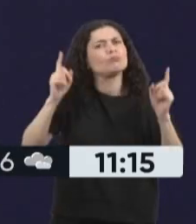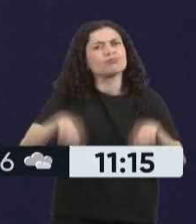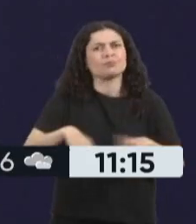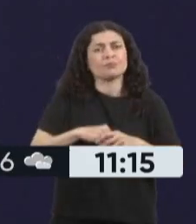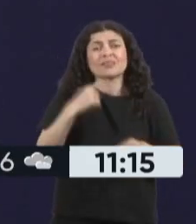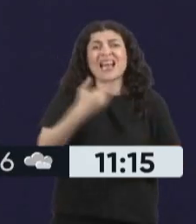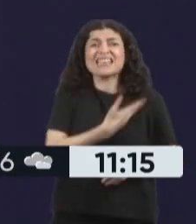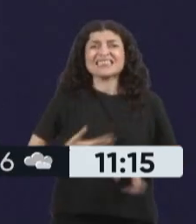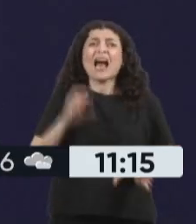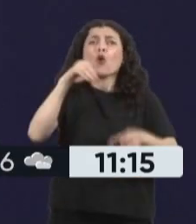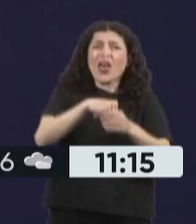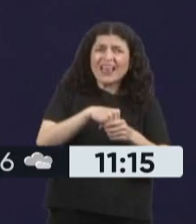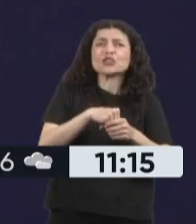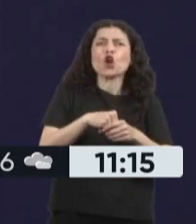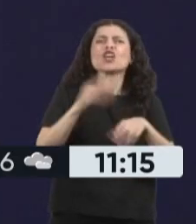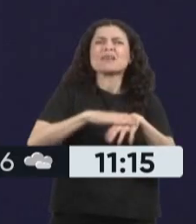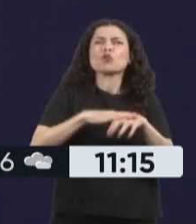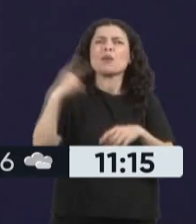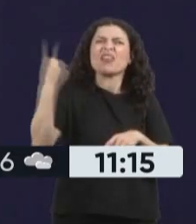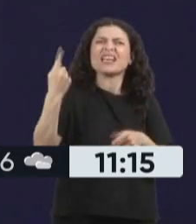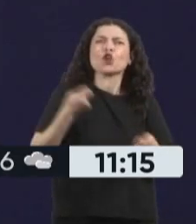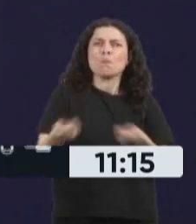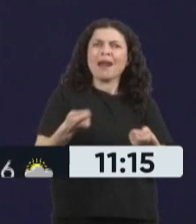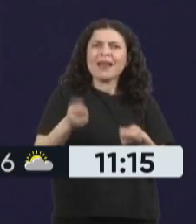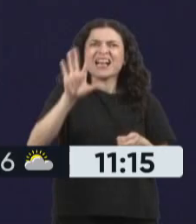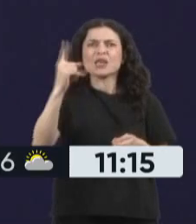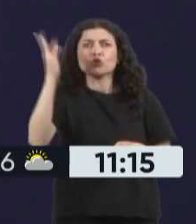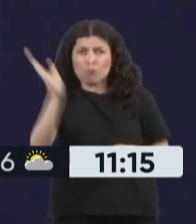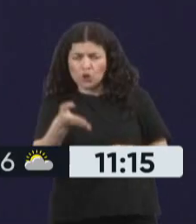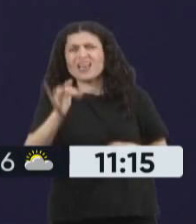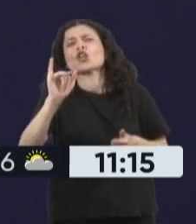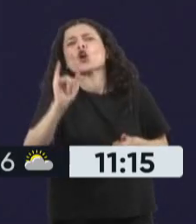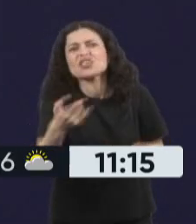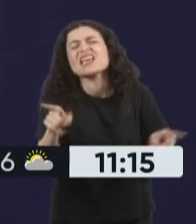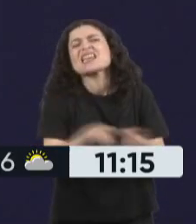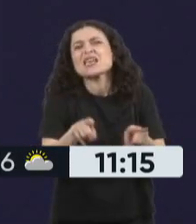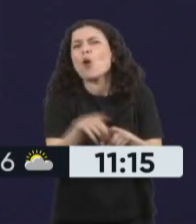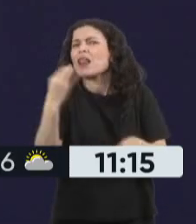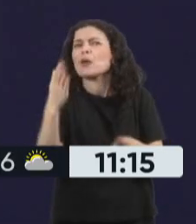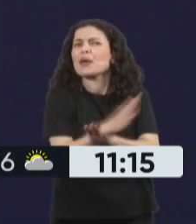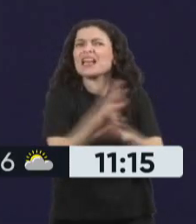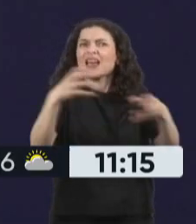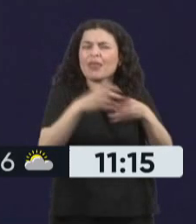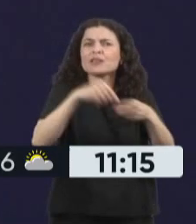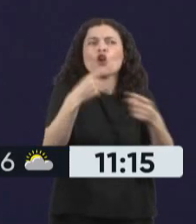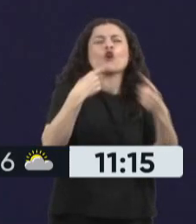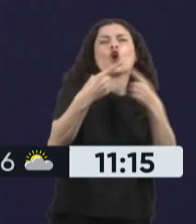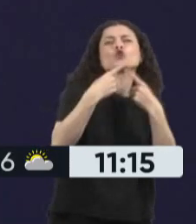el Estado Nacional tiene el 51% de participación, es un tema que hay que consultarlo con YPF, ¿no? La verdad es que no tengo el